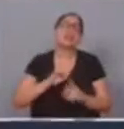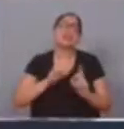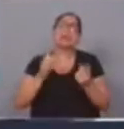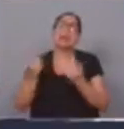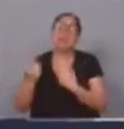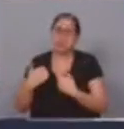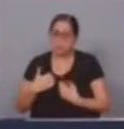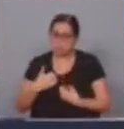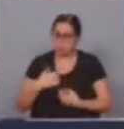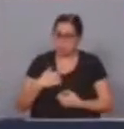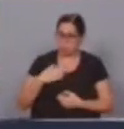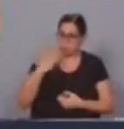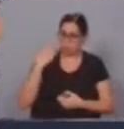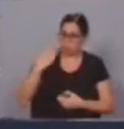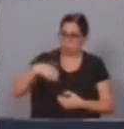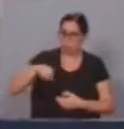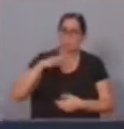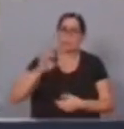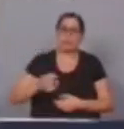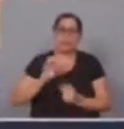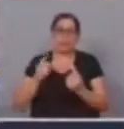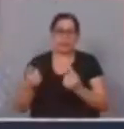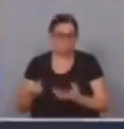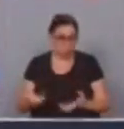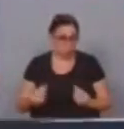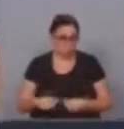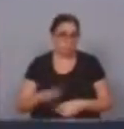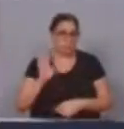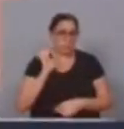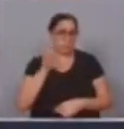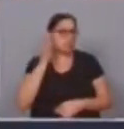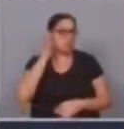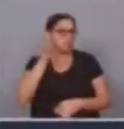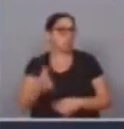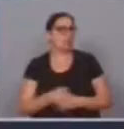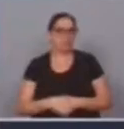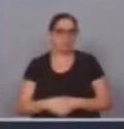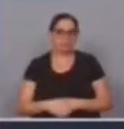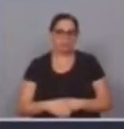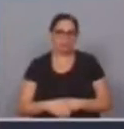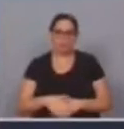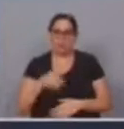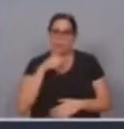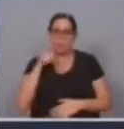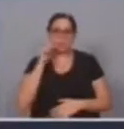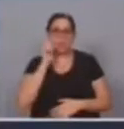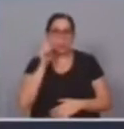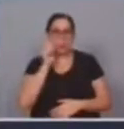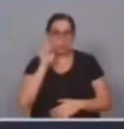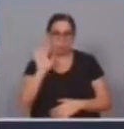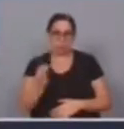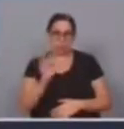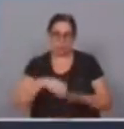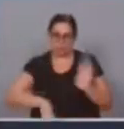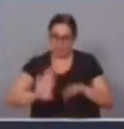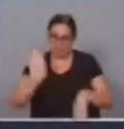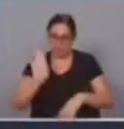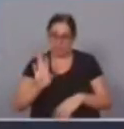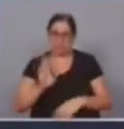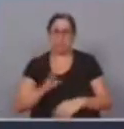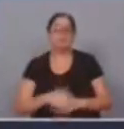A Florencia, porque sí, saben todo. Google todo, sabe demasiado. Todo. ¿Cómo es Google el que sabe todo? Me parece que es Google. No sé. Facebook es de